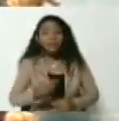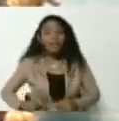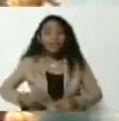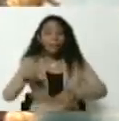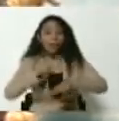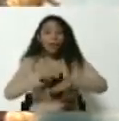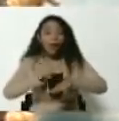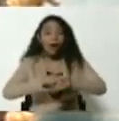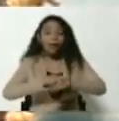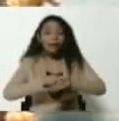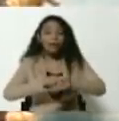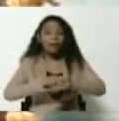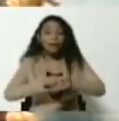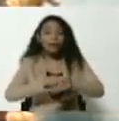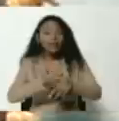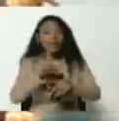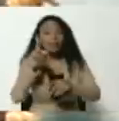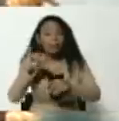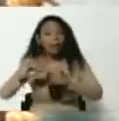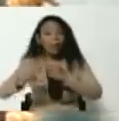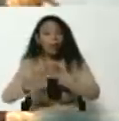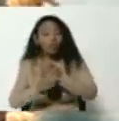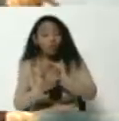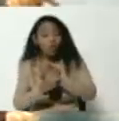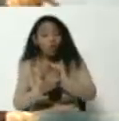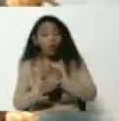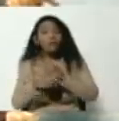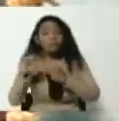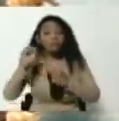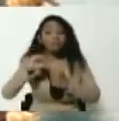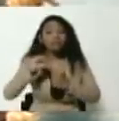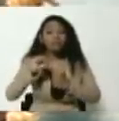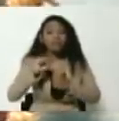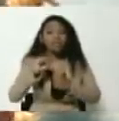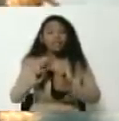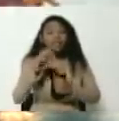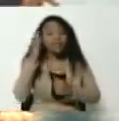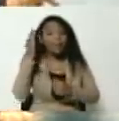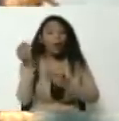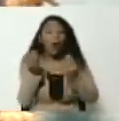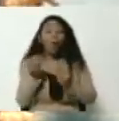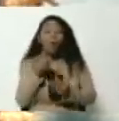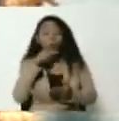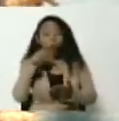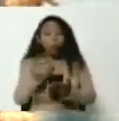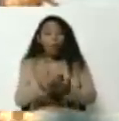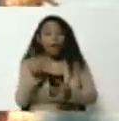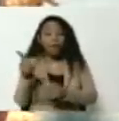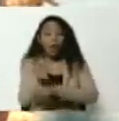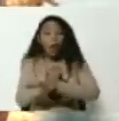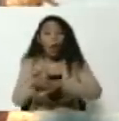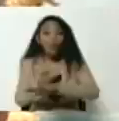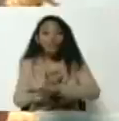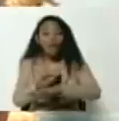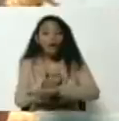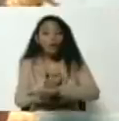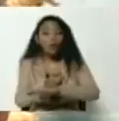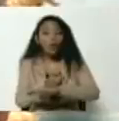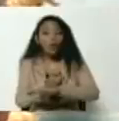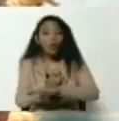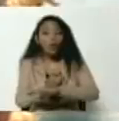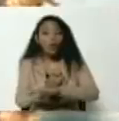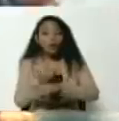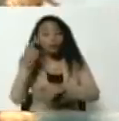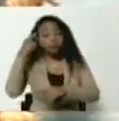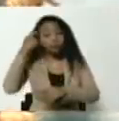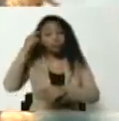Paraguay, y el señor Juan Guaidó, que me imagino que ya sí sabe pronunciar su nombre, porque fue entre los gobiernos